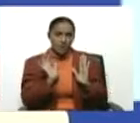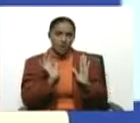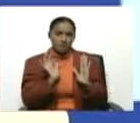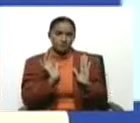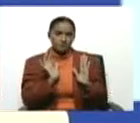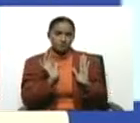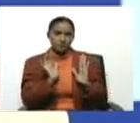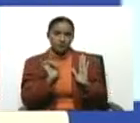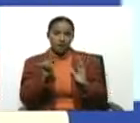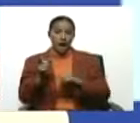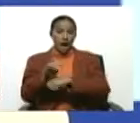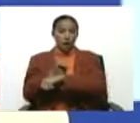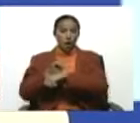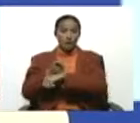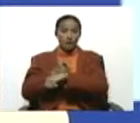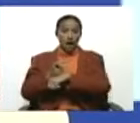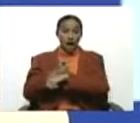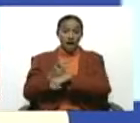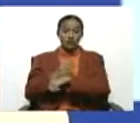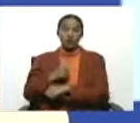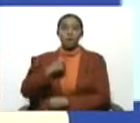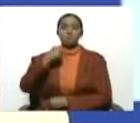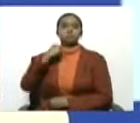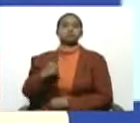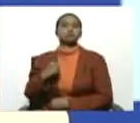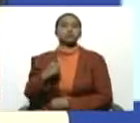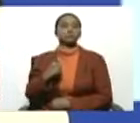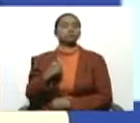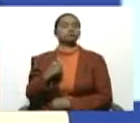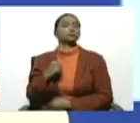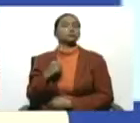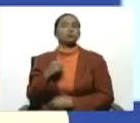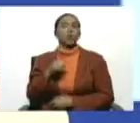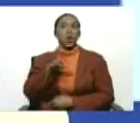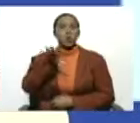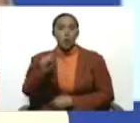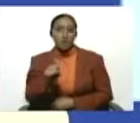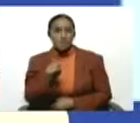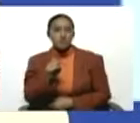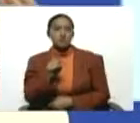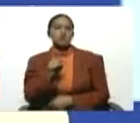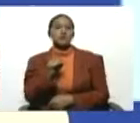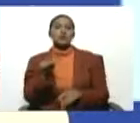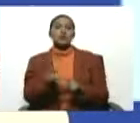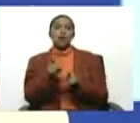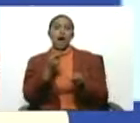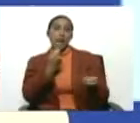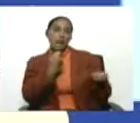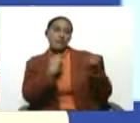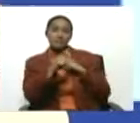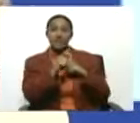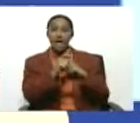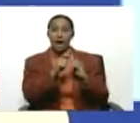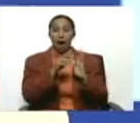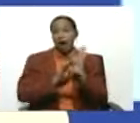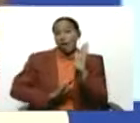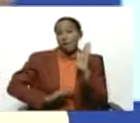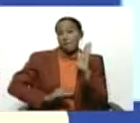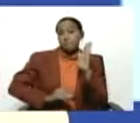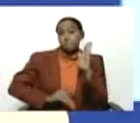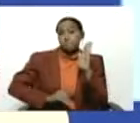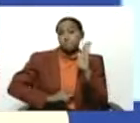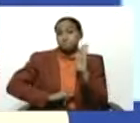que el gobierno imponía y luego los vendía en el mercado libre a un precio más alto en el Libre Mercado Y eso